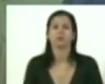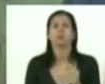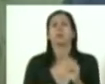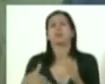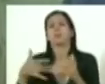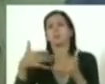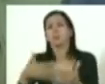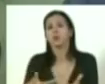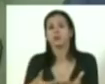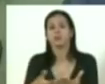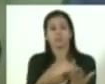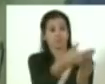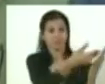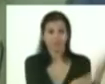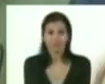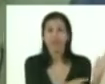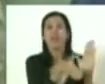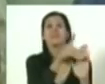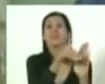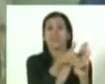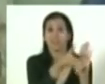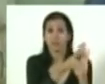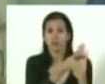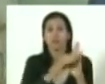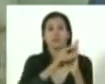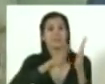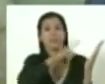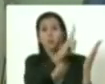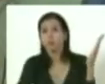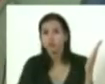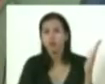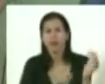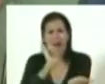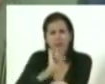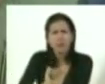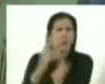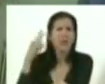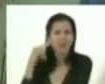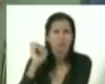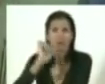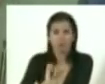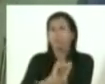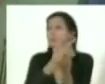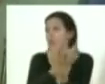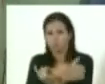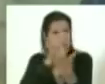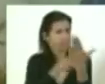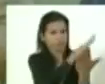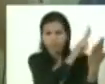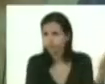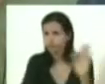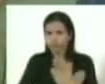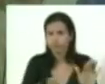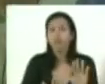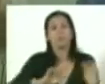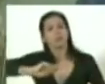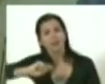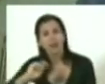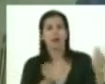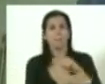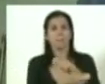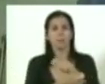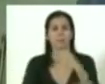el decreto de abolición de la esclavitud, que fue también el cambio radical de la